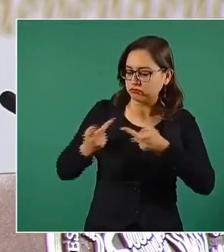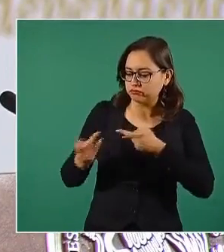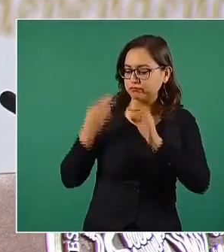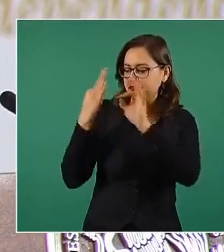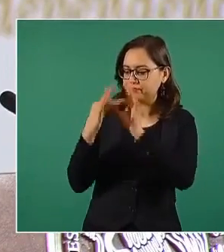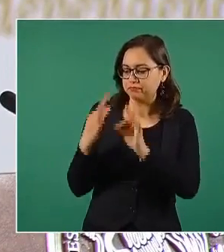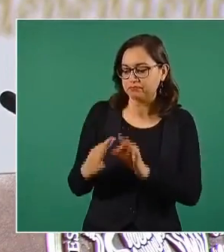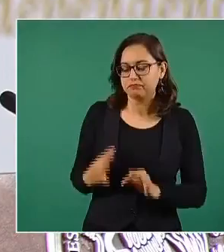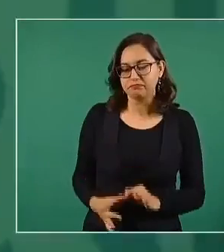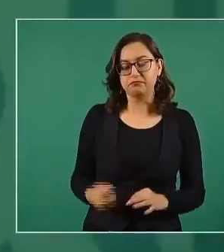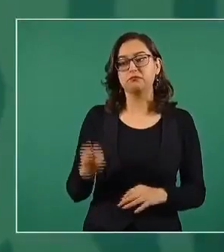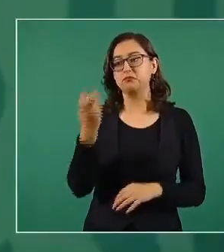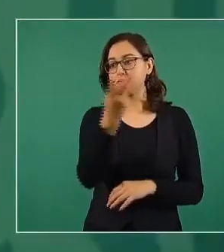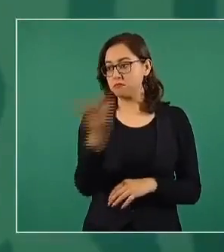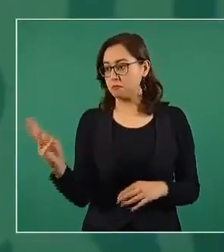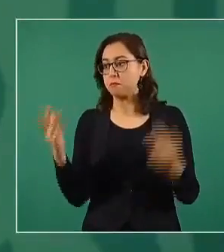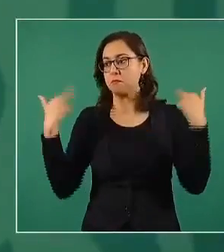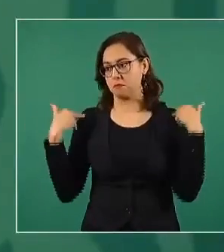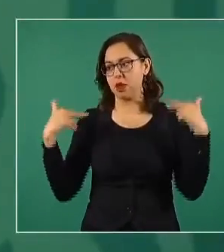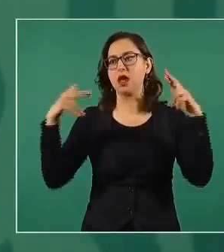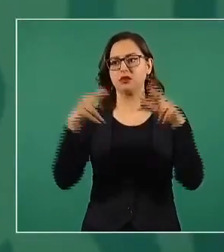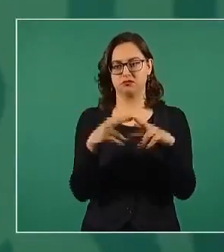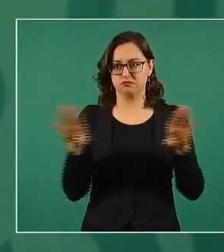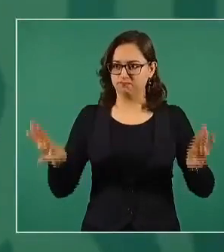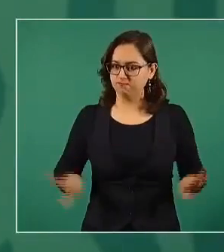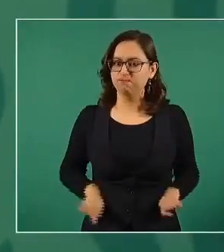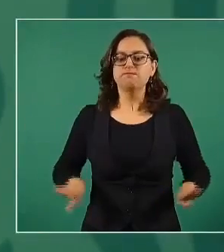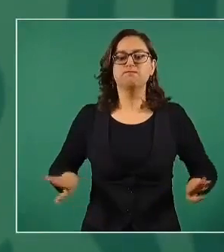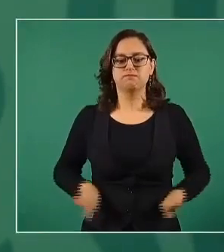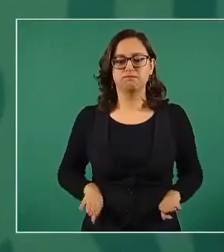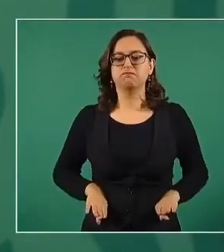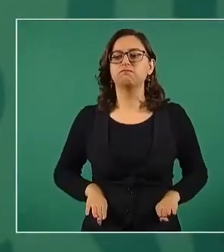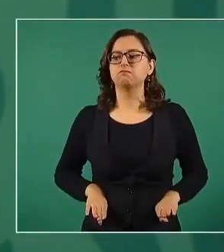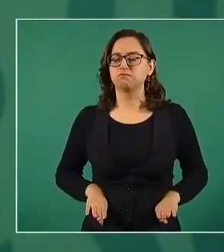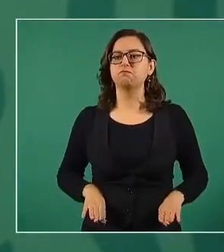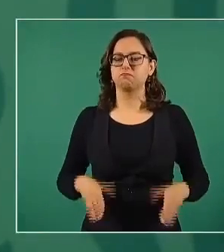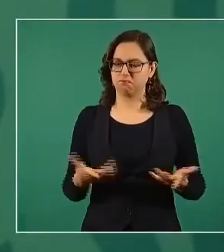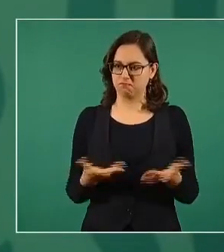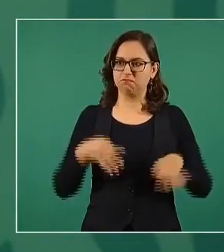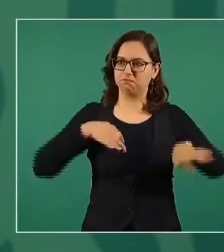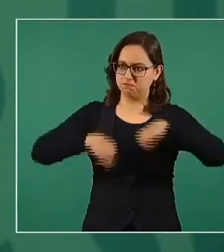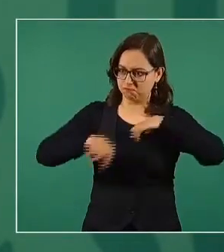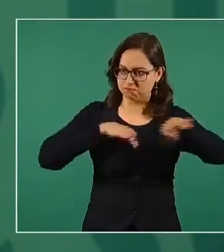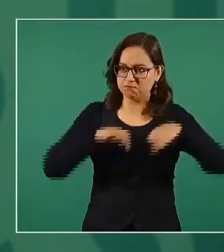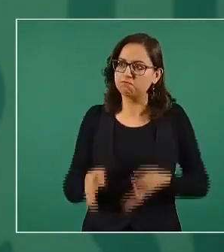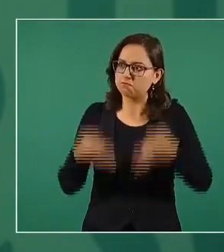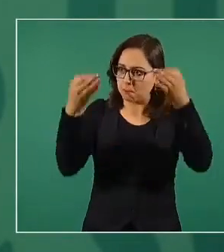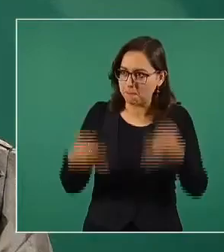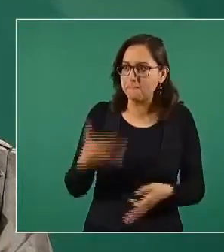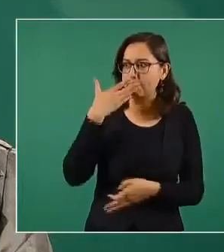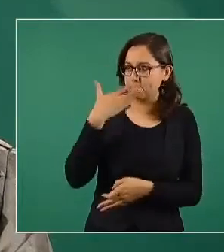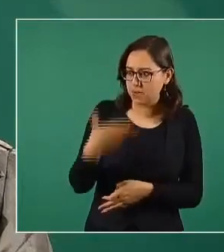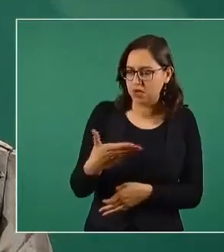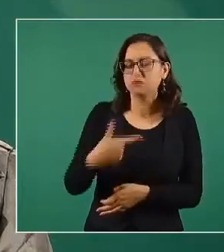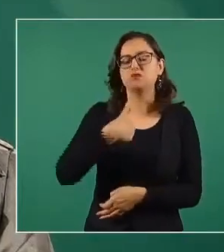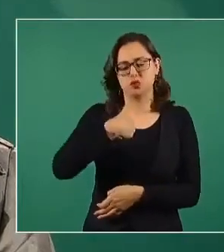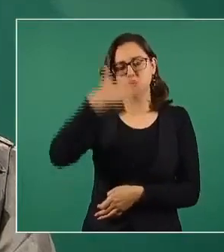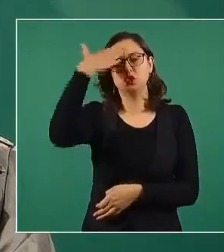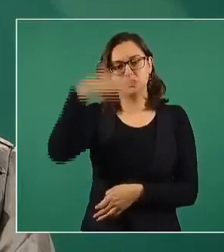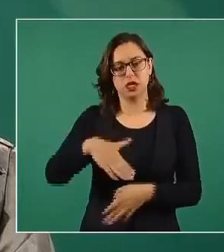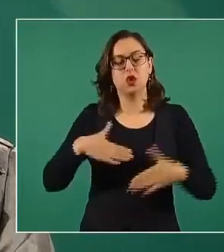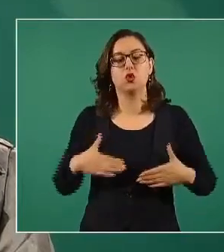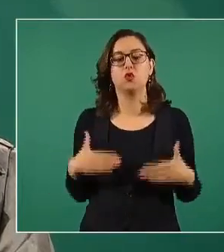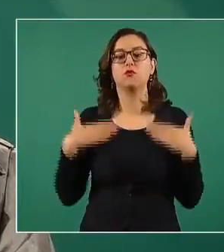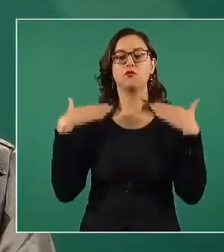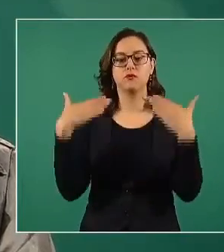que van a dar esa muestra, como siempre lo han hecho, de esa entrega y esa vocación que tenemos hacia nuestra profesión,